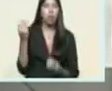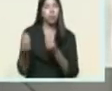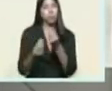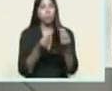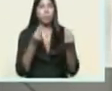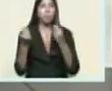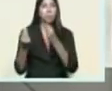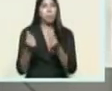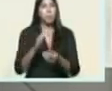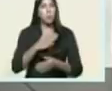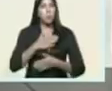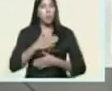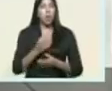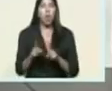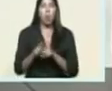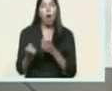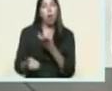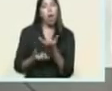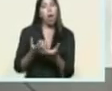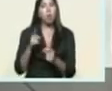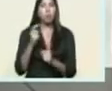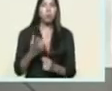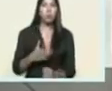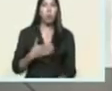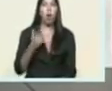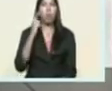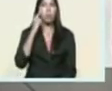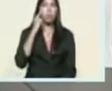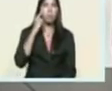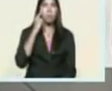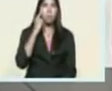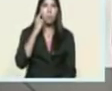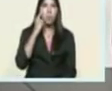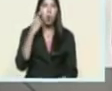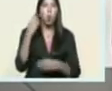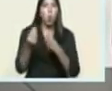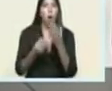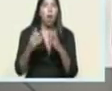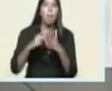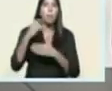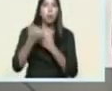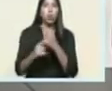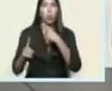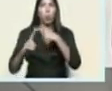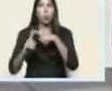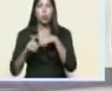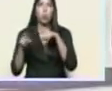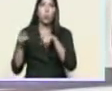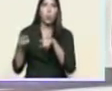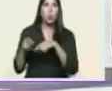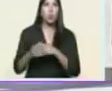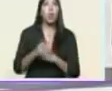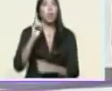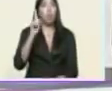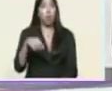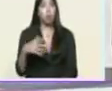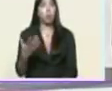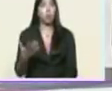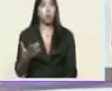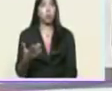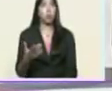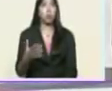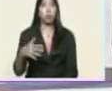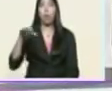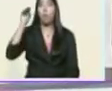calidad para conducir, para llevar los destinos del hogar. Y algún día los destinos de esta patria lo llevará una